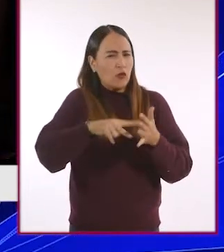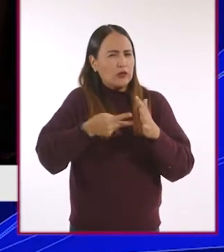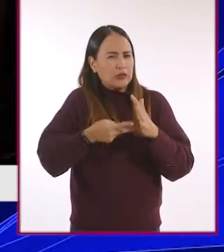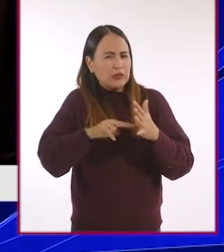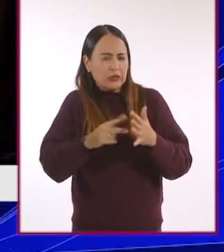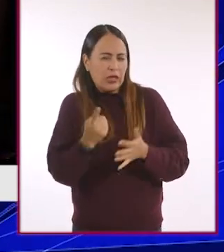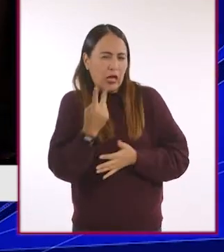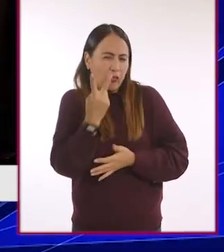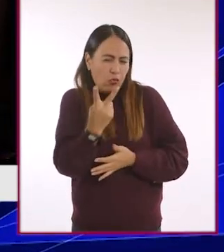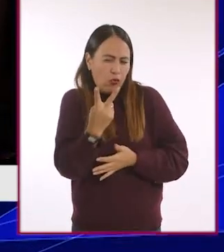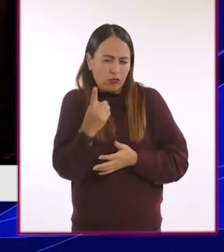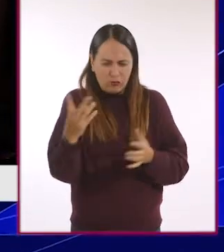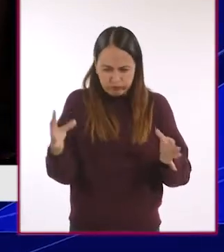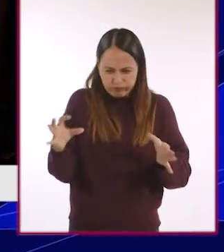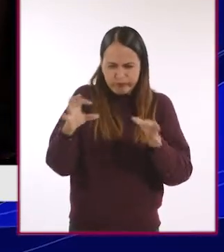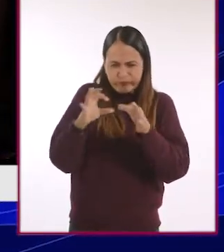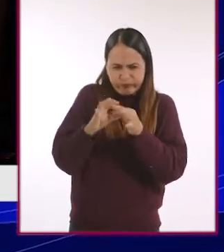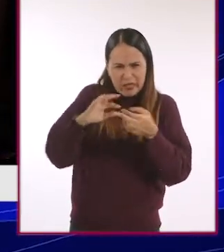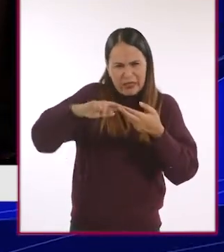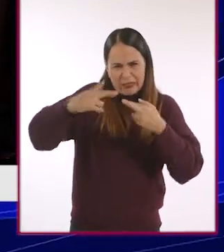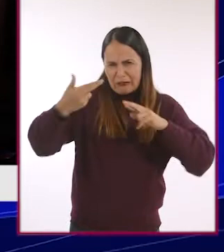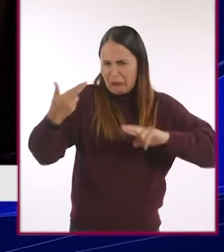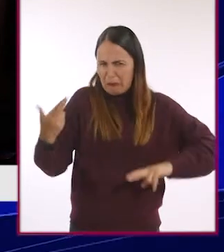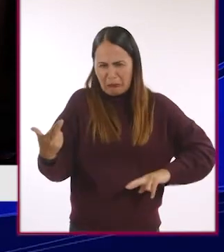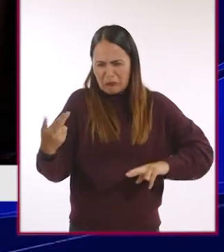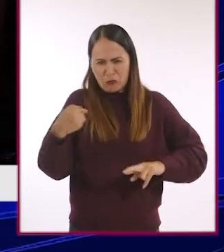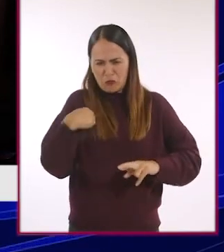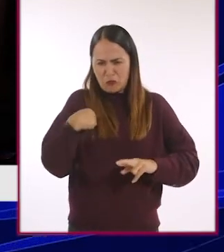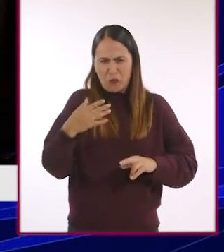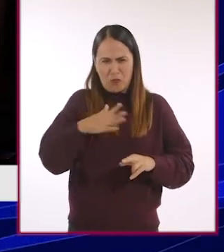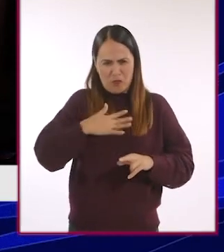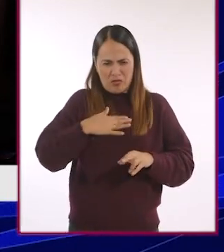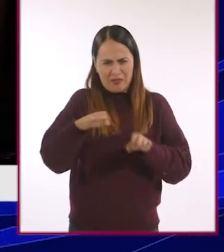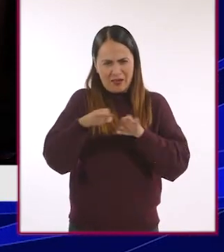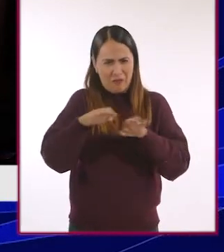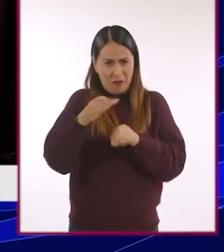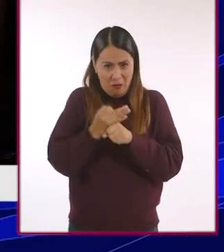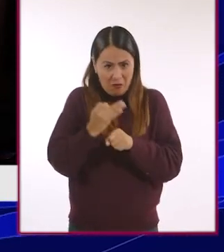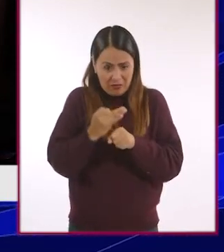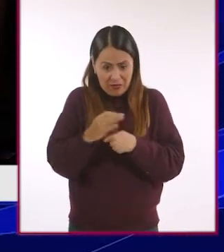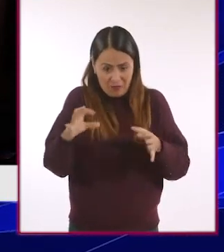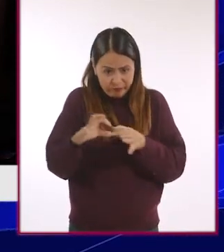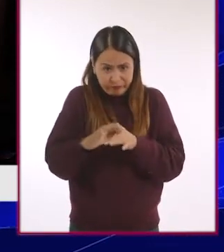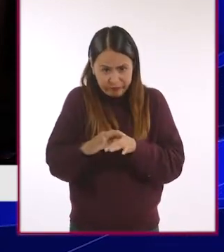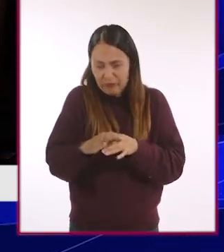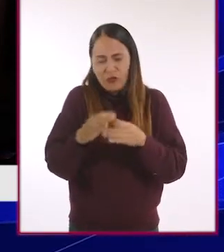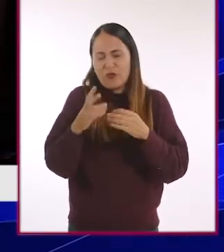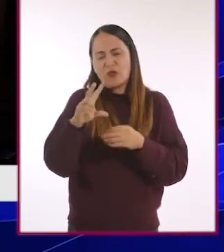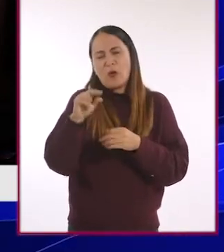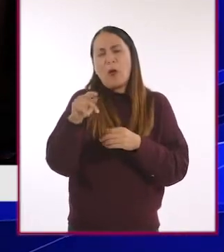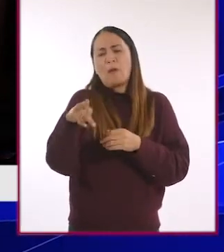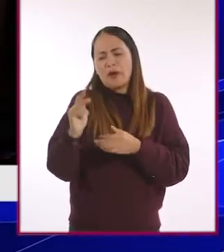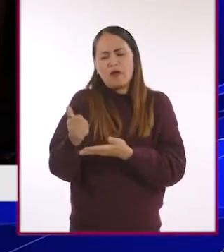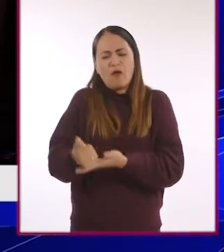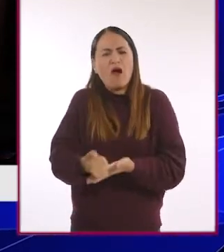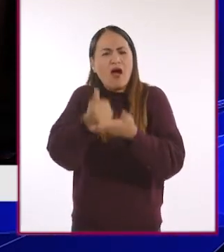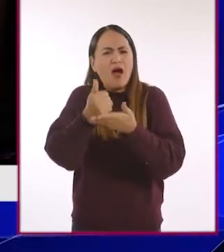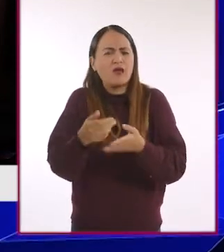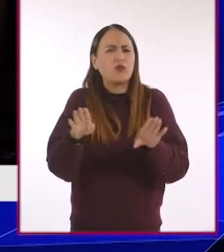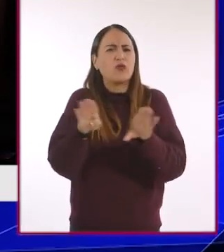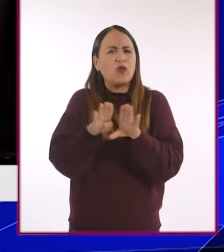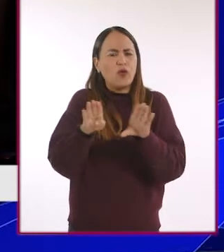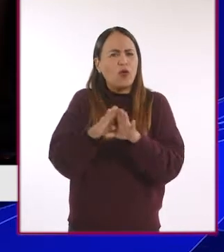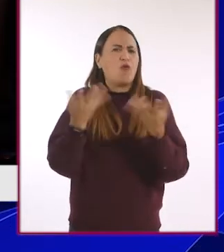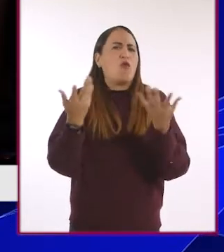que tal vez no tendrían que tener mucho en lo que yo hago, me sirvieron mucho porque pues ahí aprendí de estructuras, ¿no?